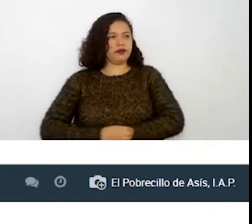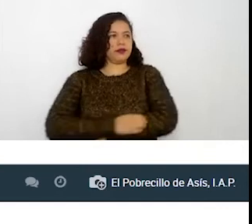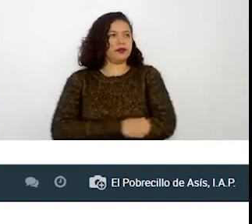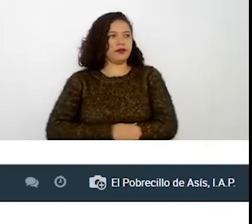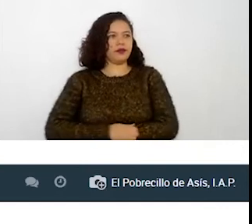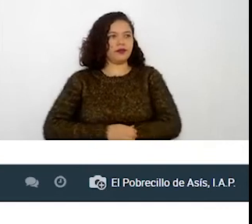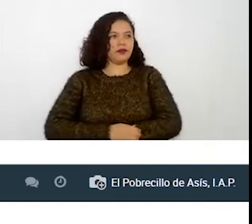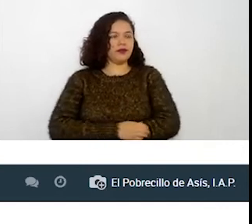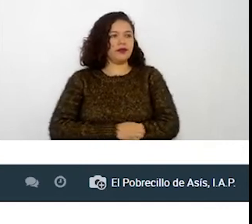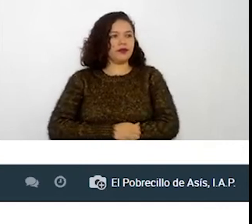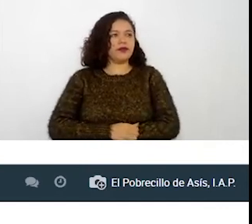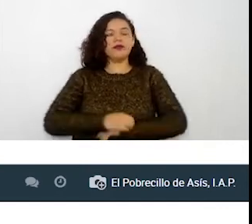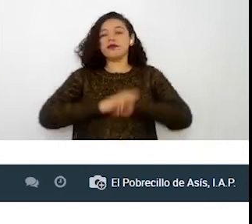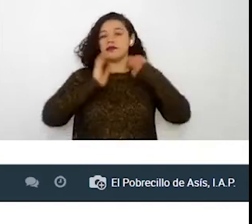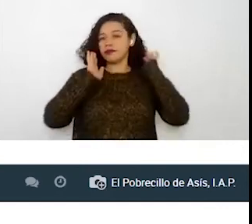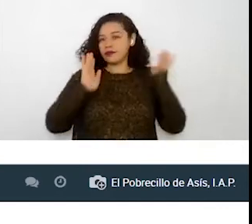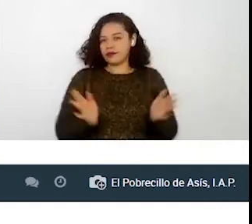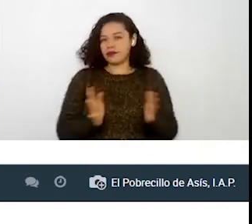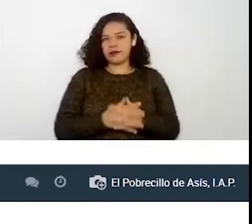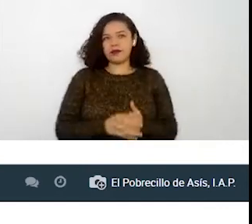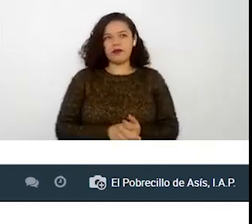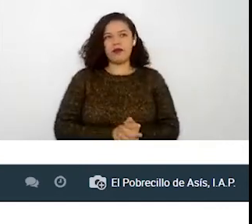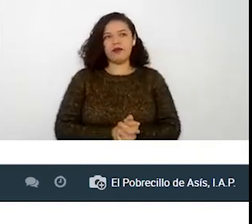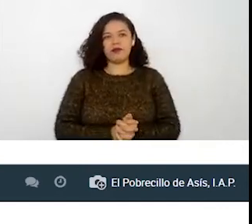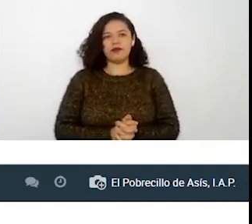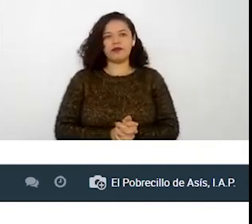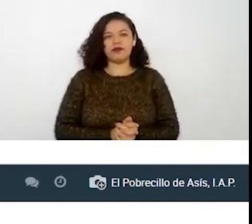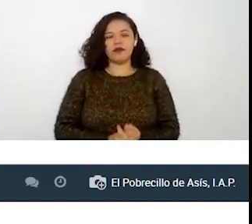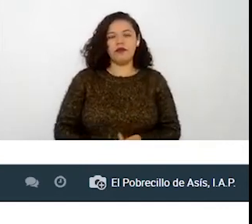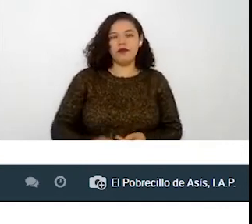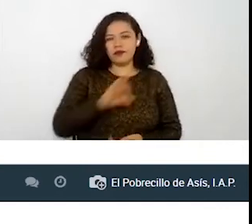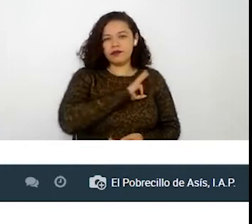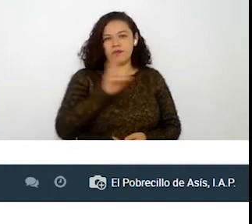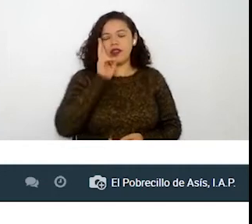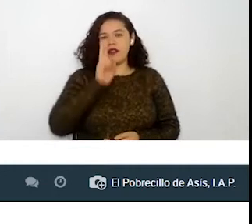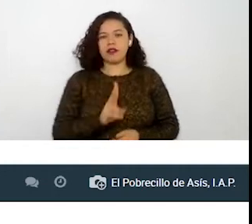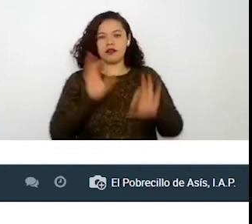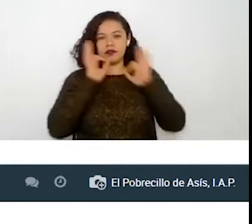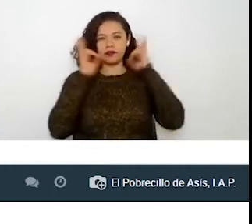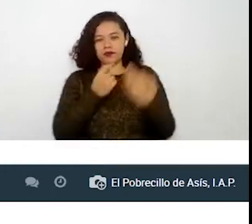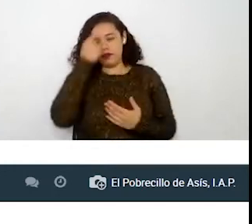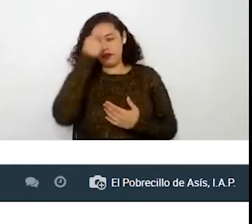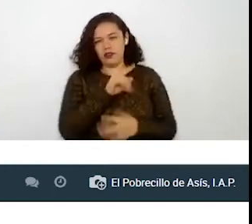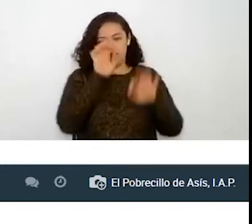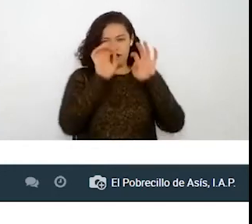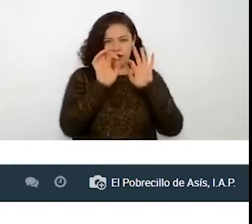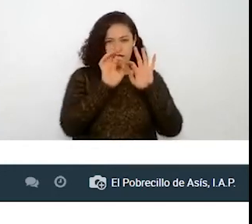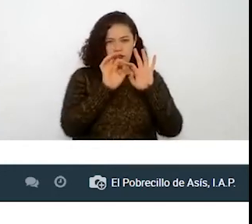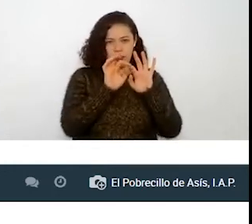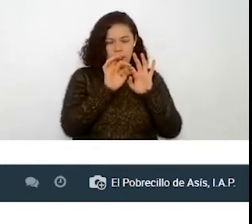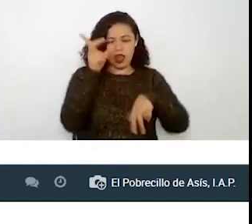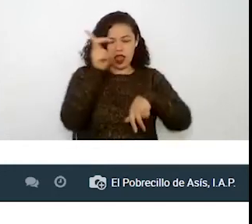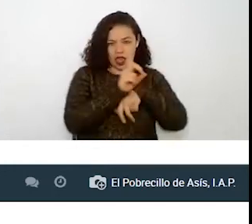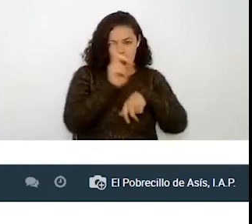aquí está y como pueden ver pues la unidad de medida es por sesión y la fórmula la forma de contabilizarla es número de sesiones